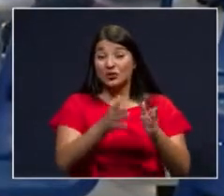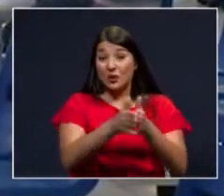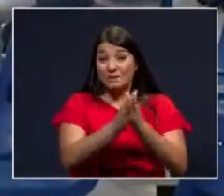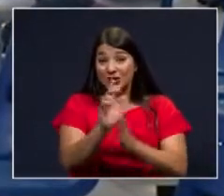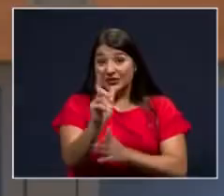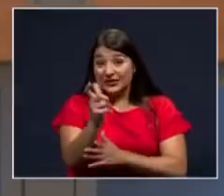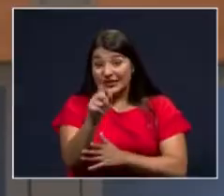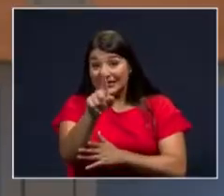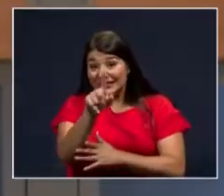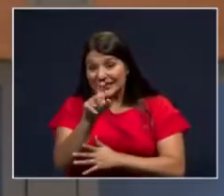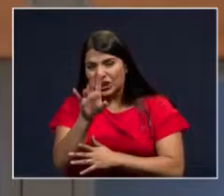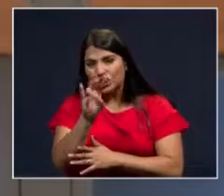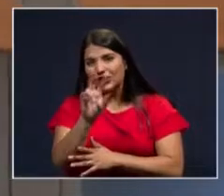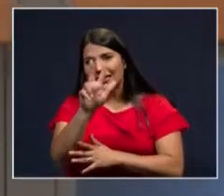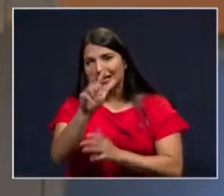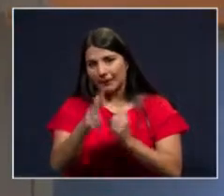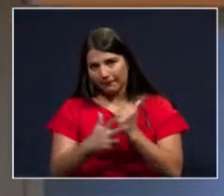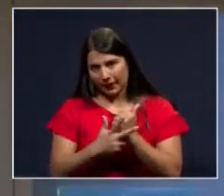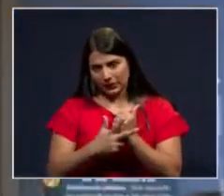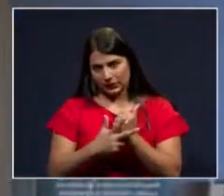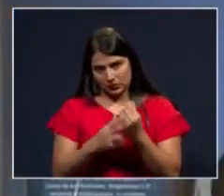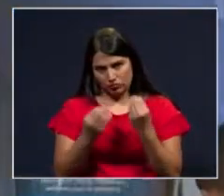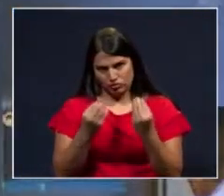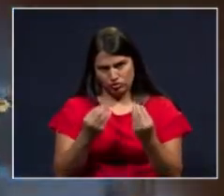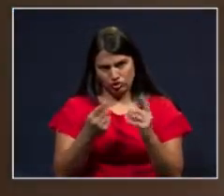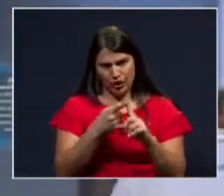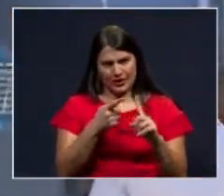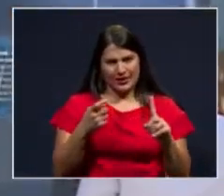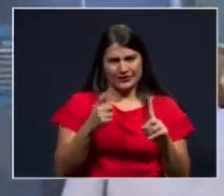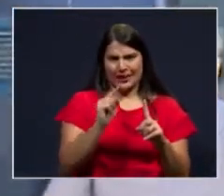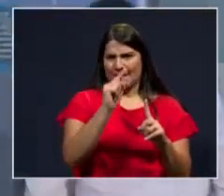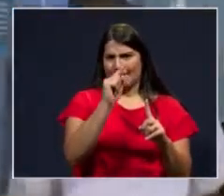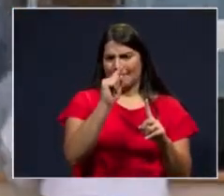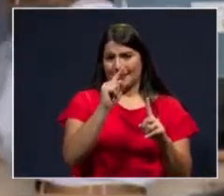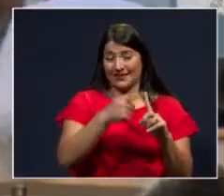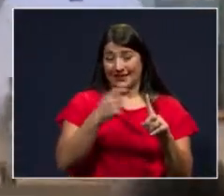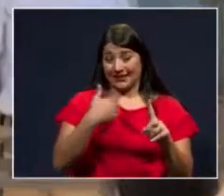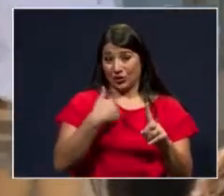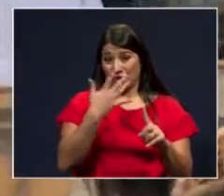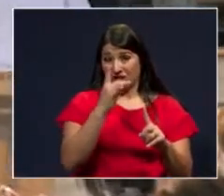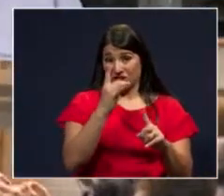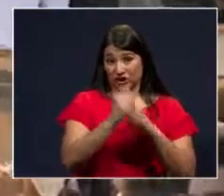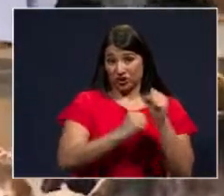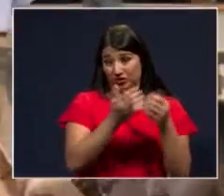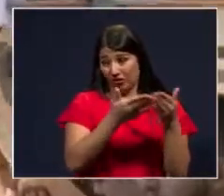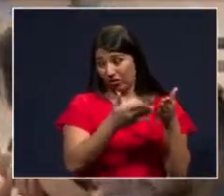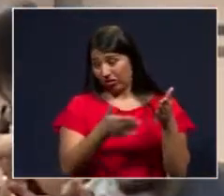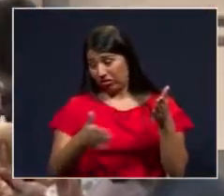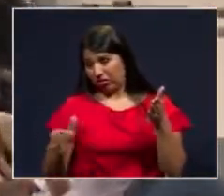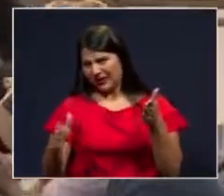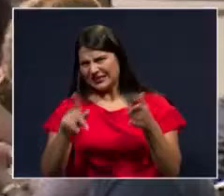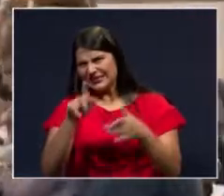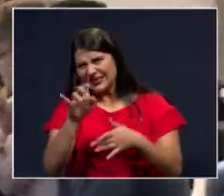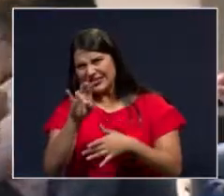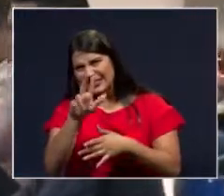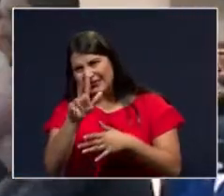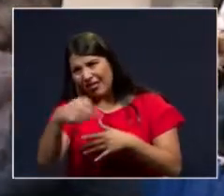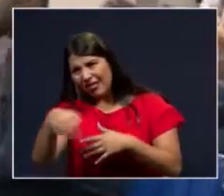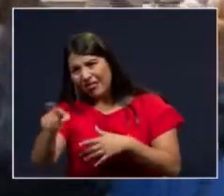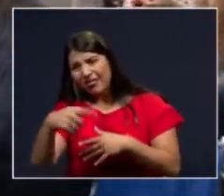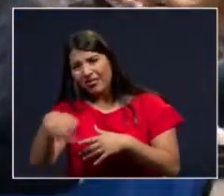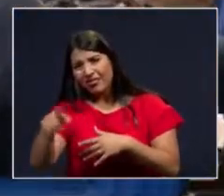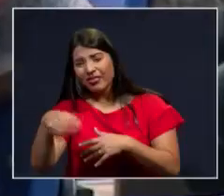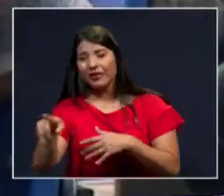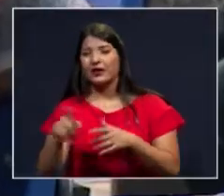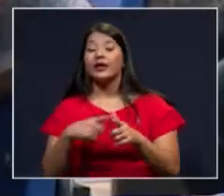cédula 173 veces desde que obtuvo su mayoría de edad. Los cambios se darán para aquellas personas que vayan a solicitar el documento